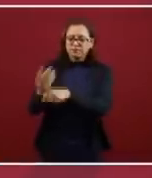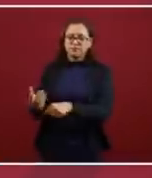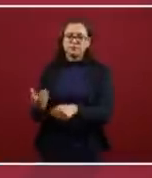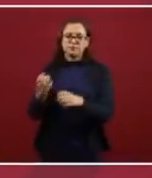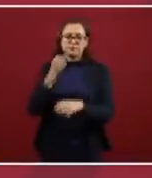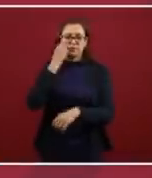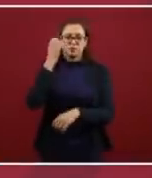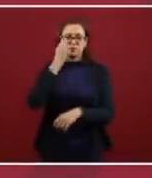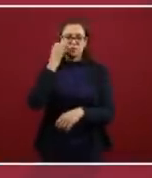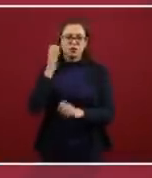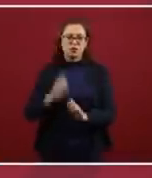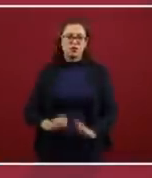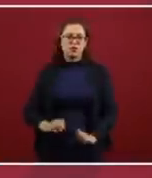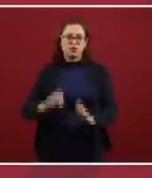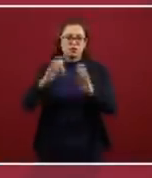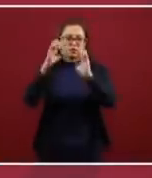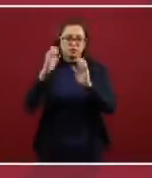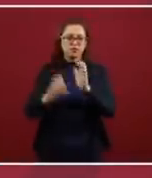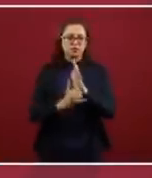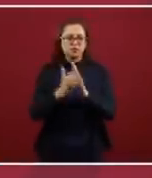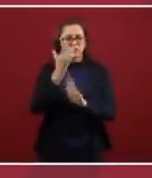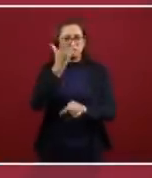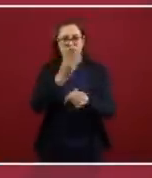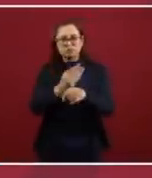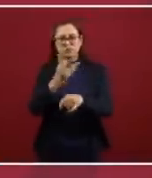instalaciones educativas.